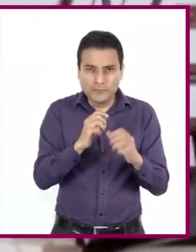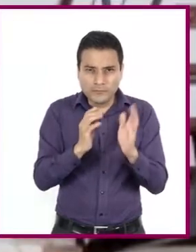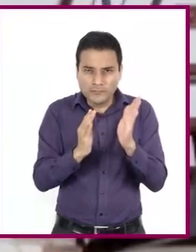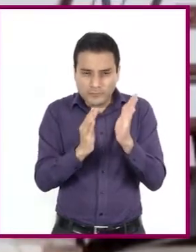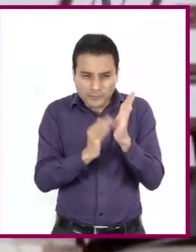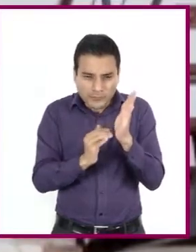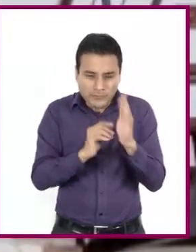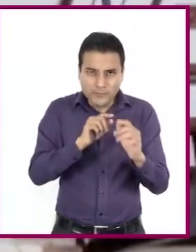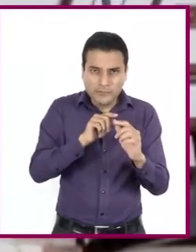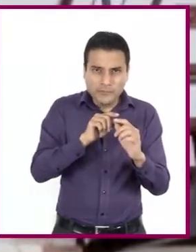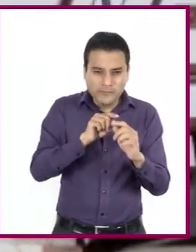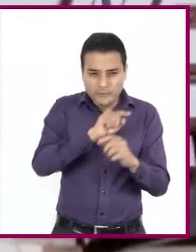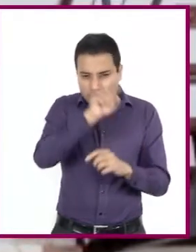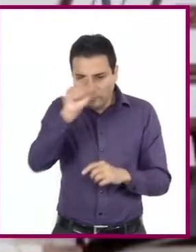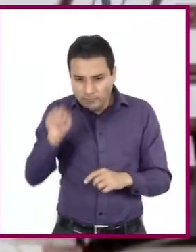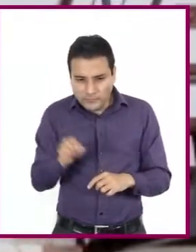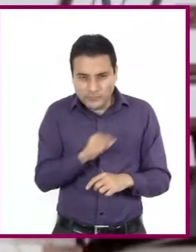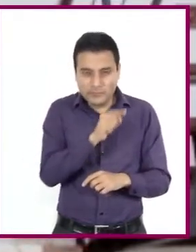el plano.